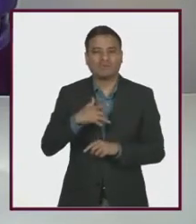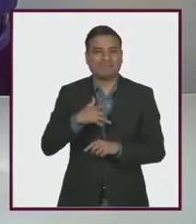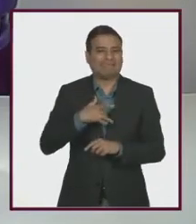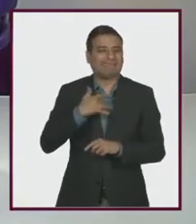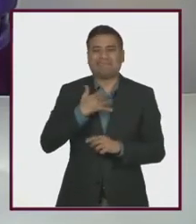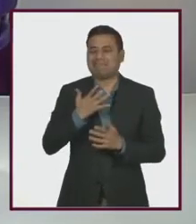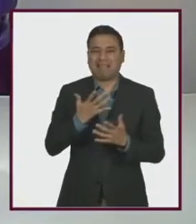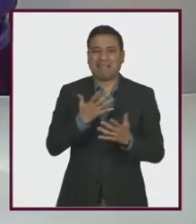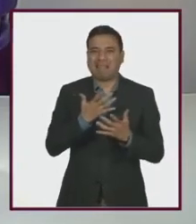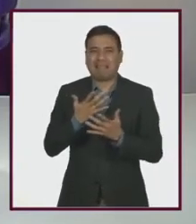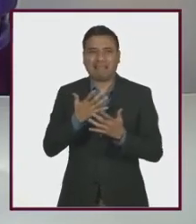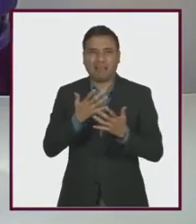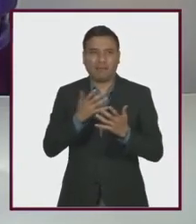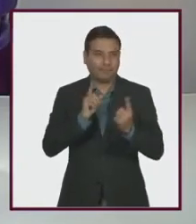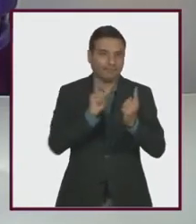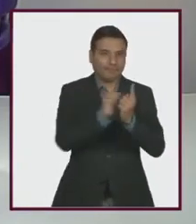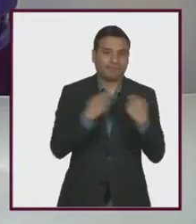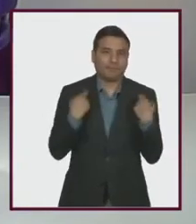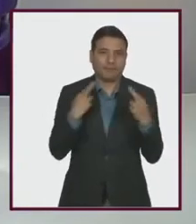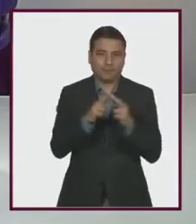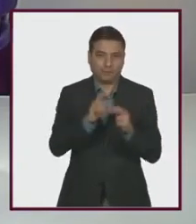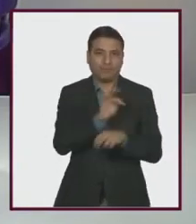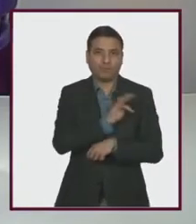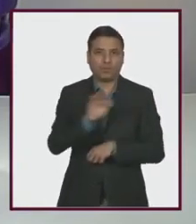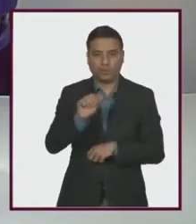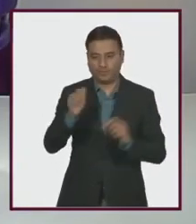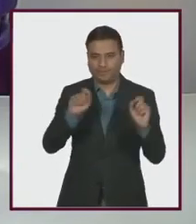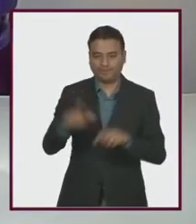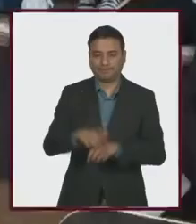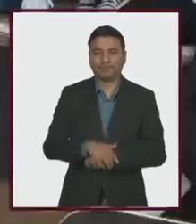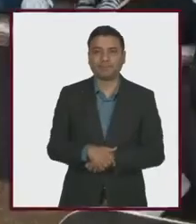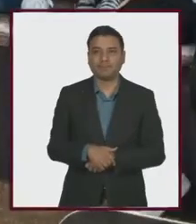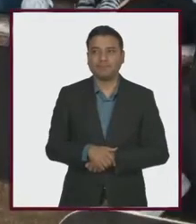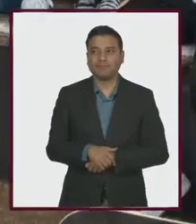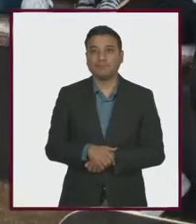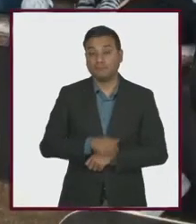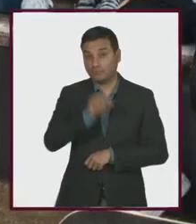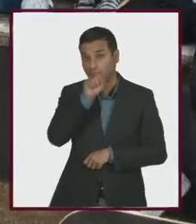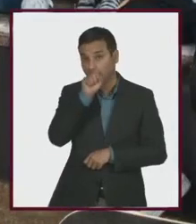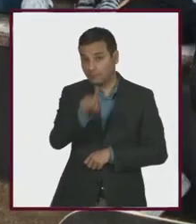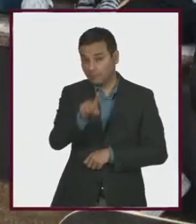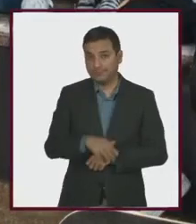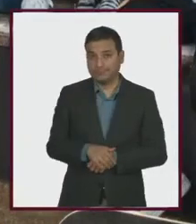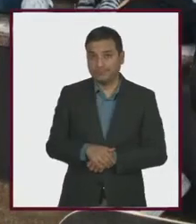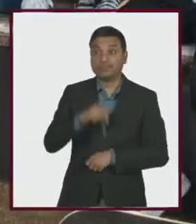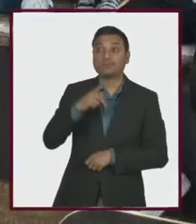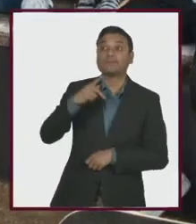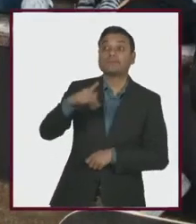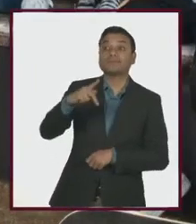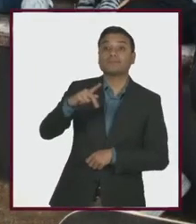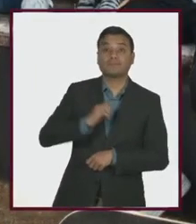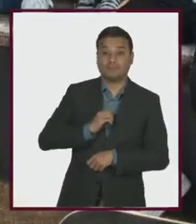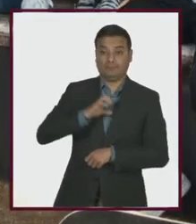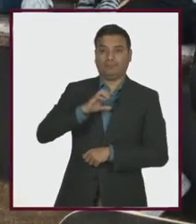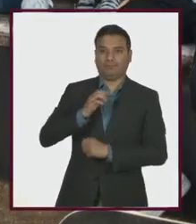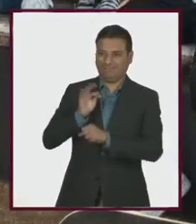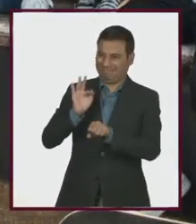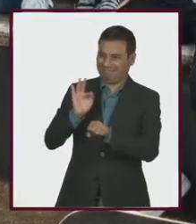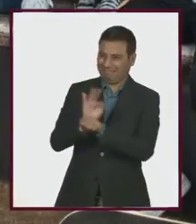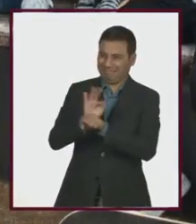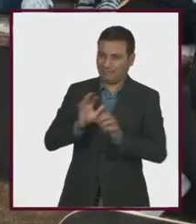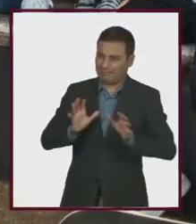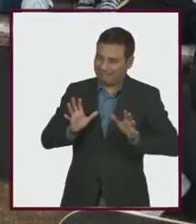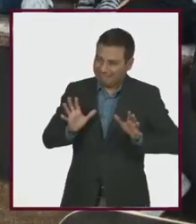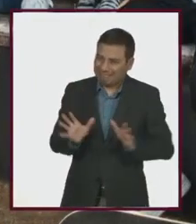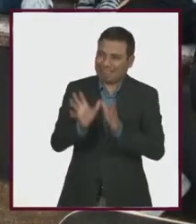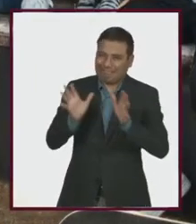escuchados. La que sigue, por favor. Fortalezcamos su autoestima. Si creemos en los jóvenes, si creemos en